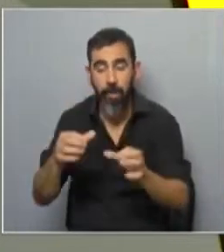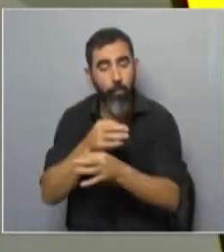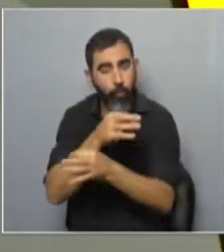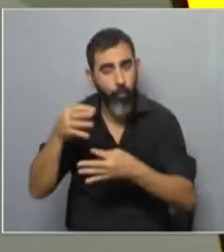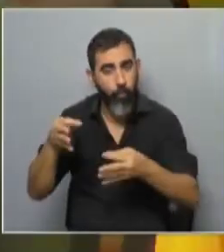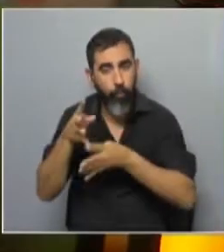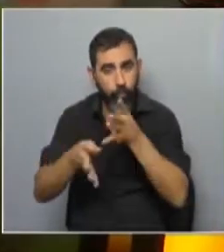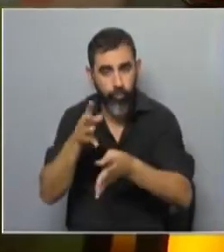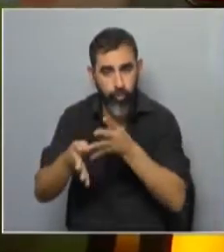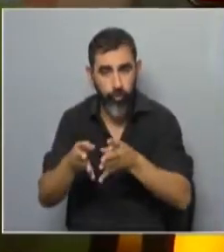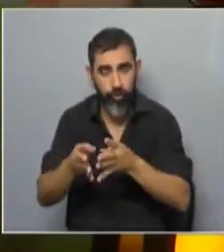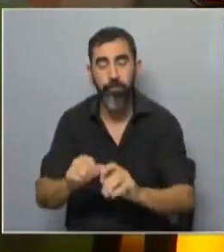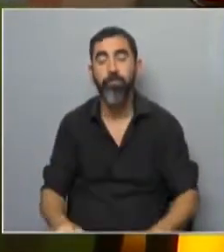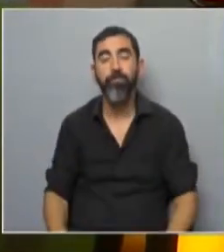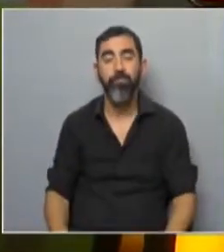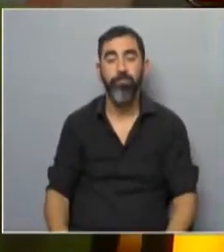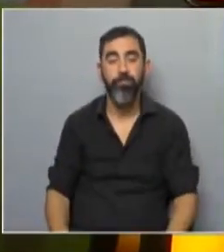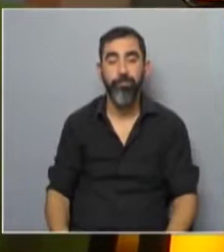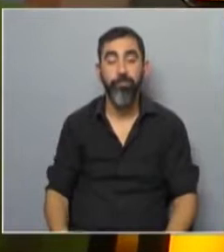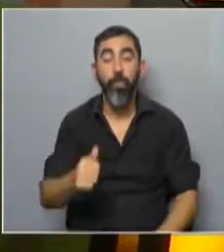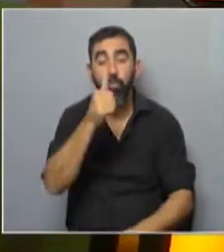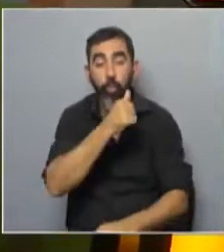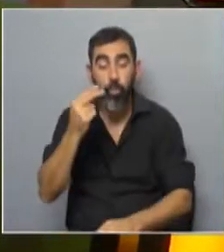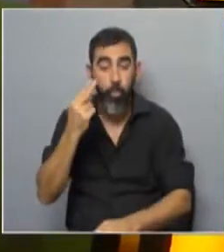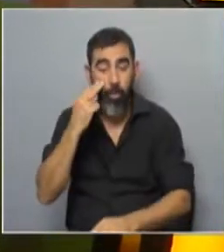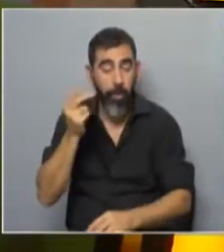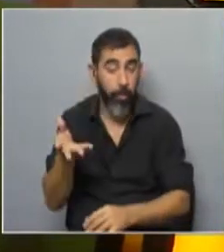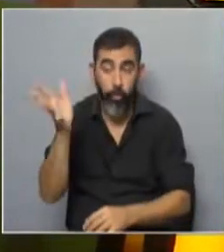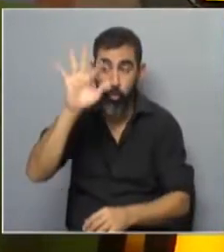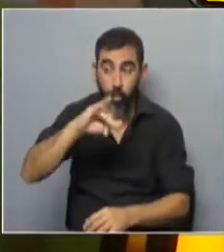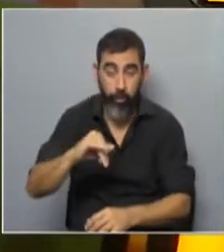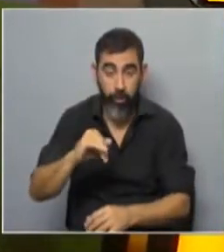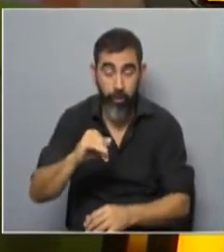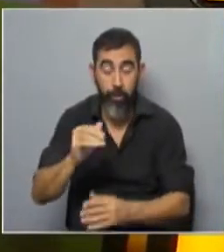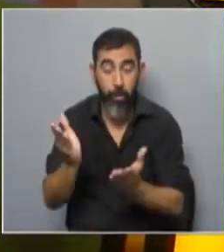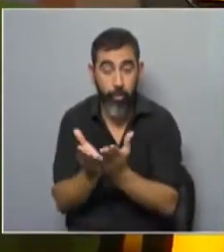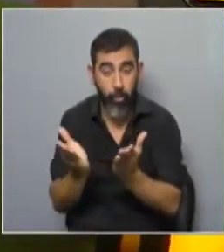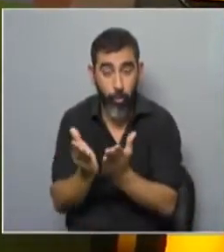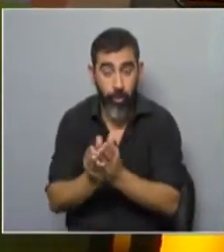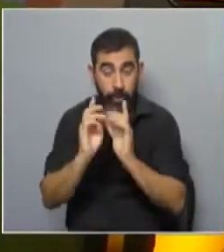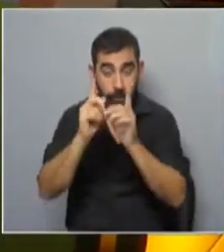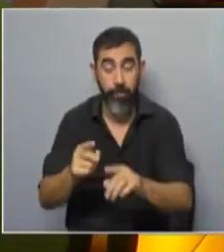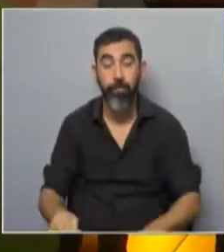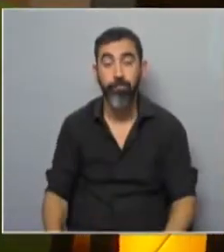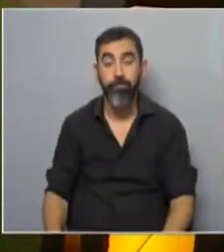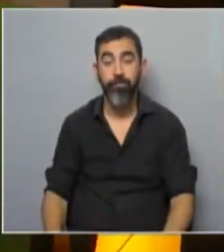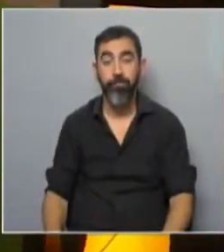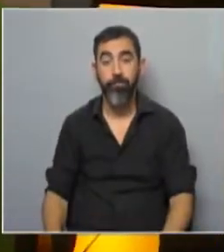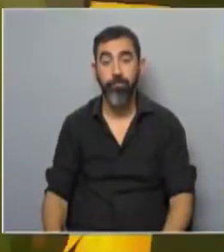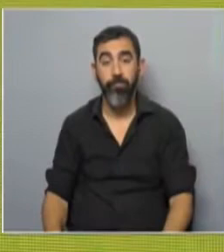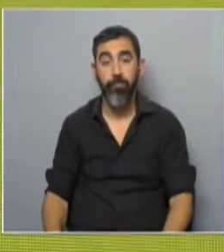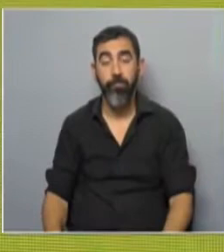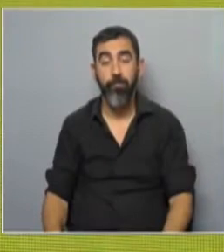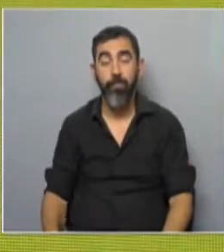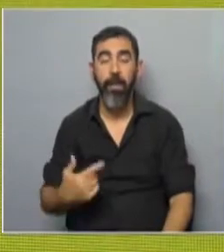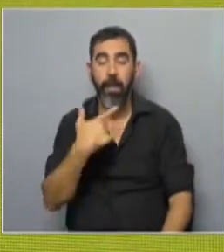es solo para un trabajo de fin de año, resolver problemas cotidianos para los sí. estudiantes, ¿no? Está muy bien. Bueno, vemos el